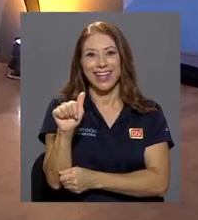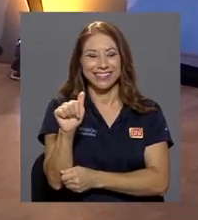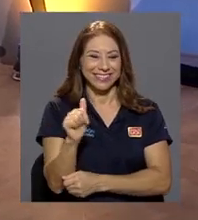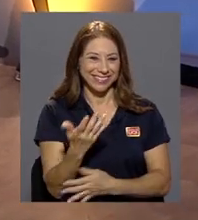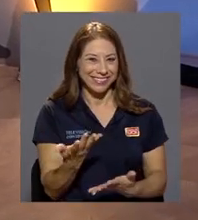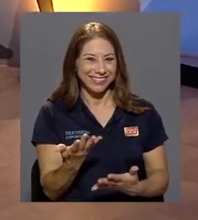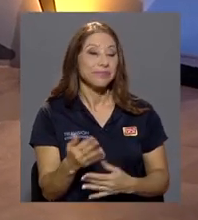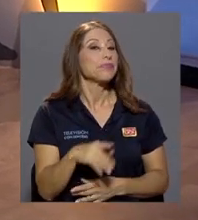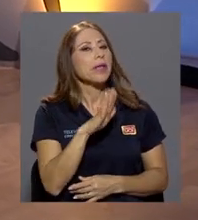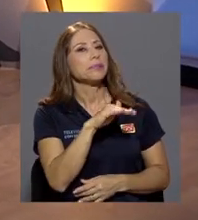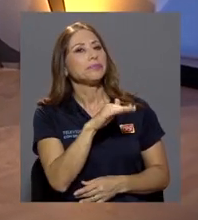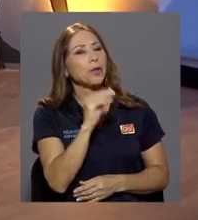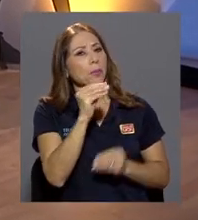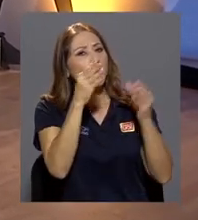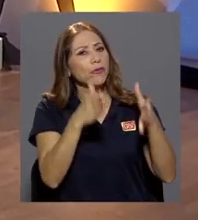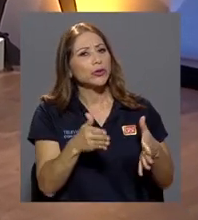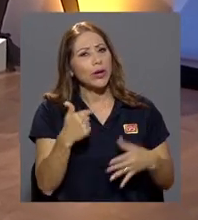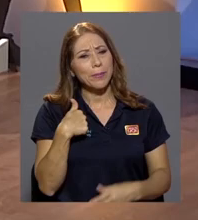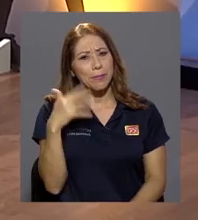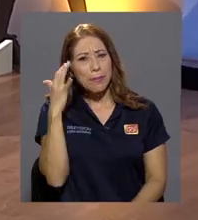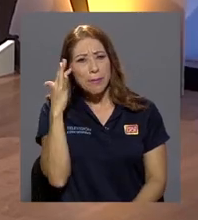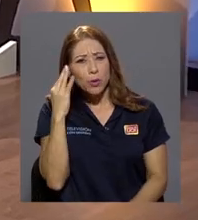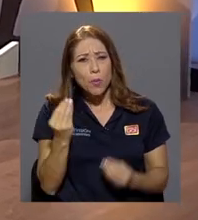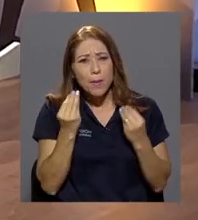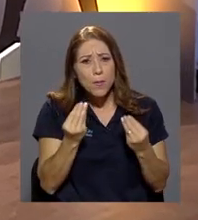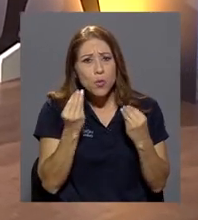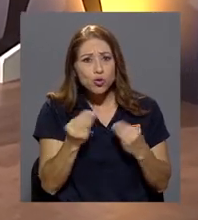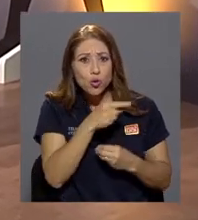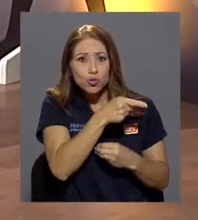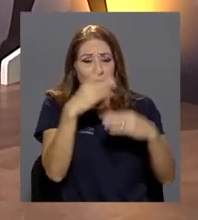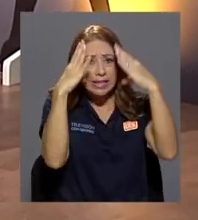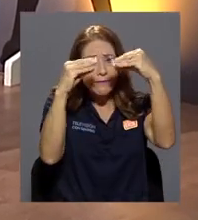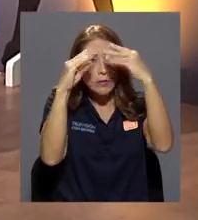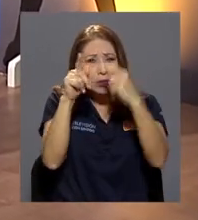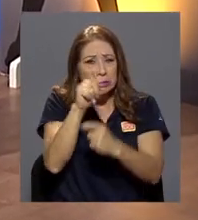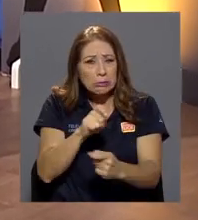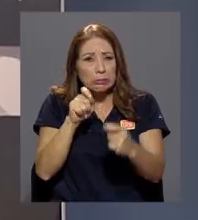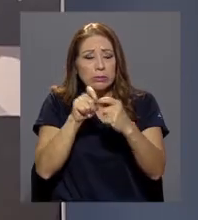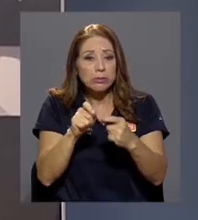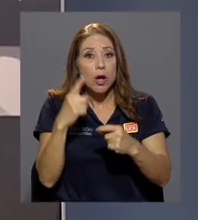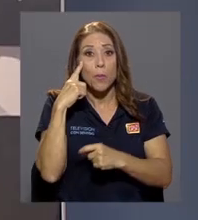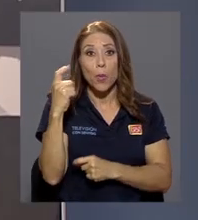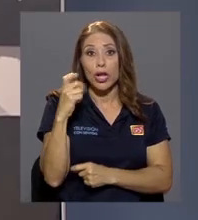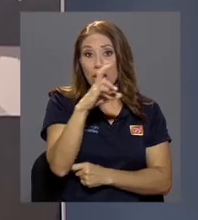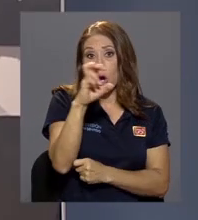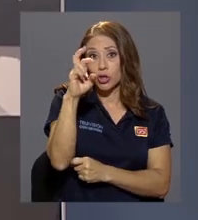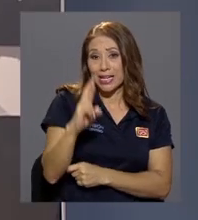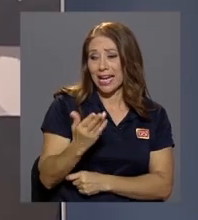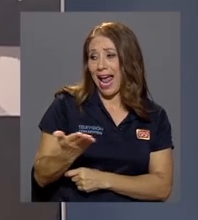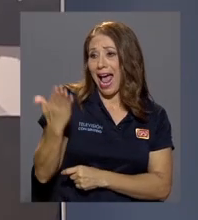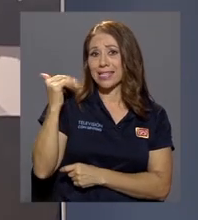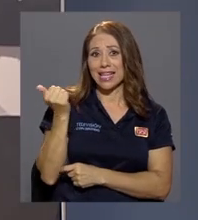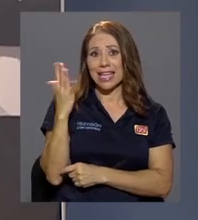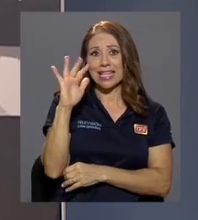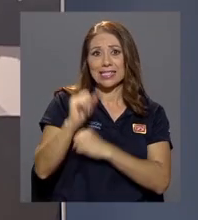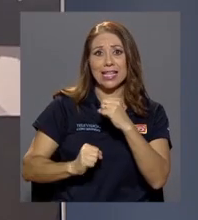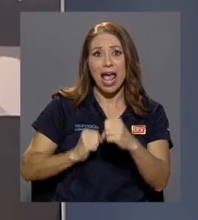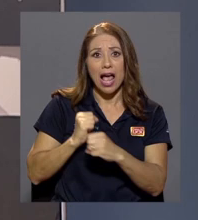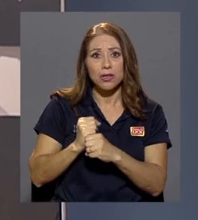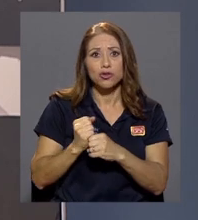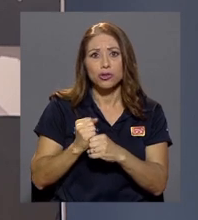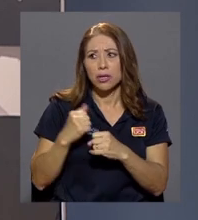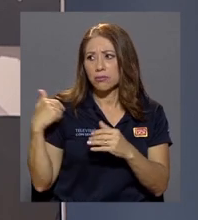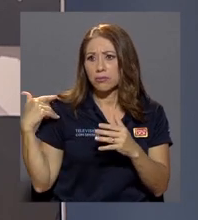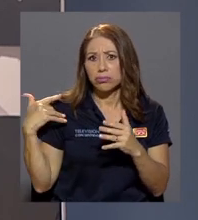profesor me preocupa mucho que estos datos duros que usted plantea porque la costa rica de hace 15 años triplicó